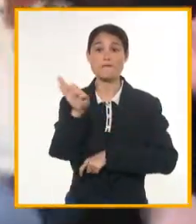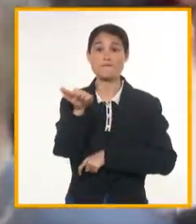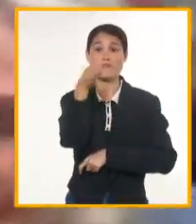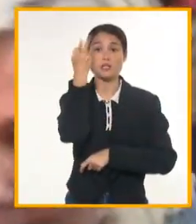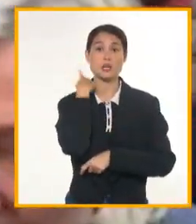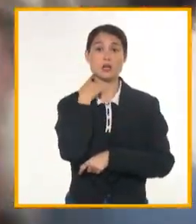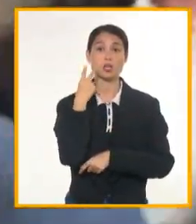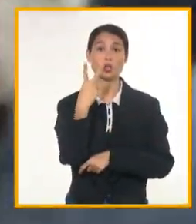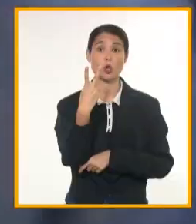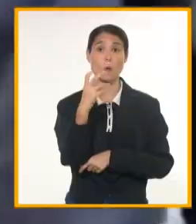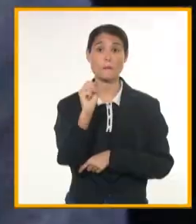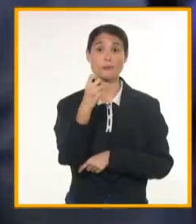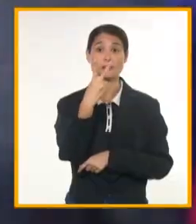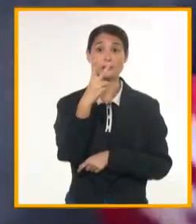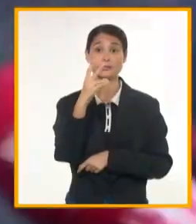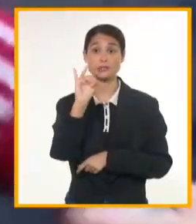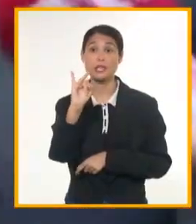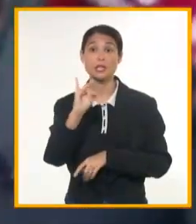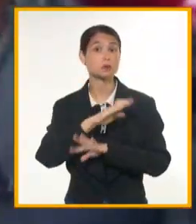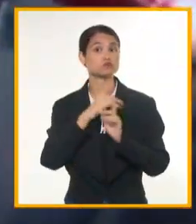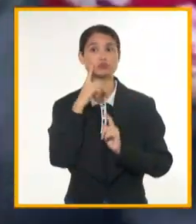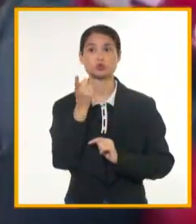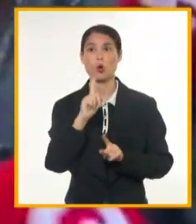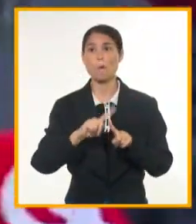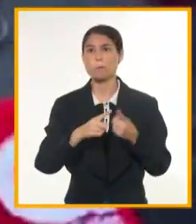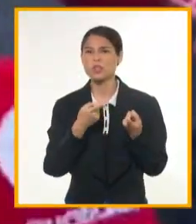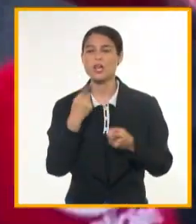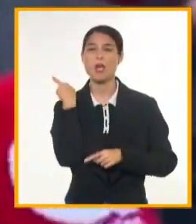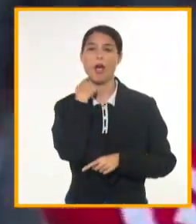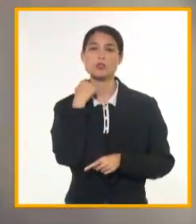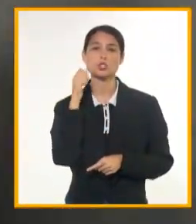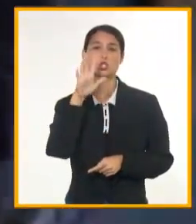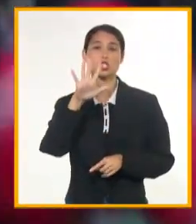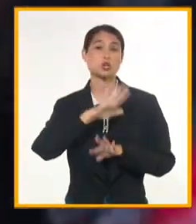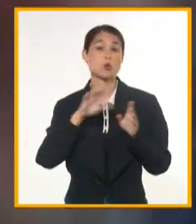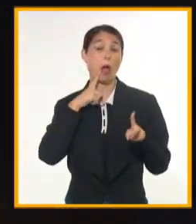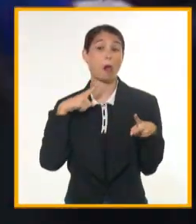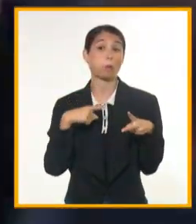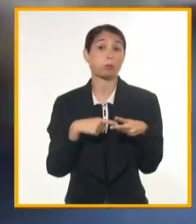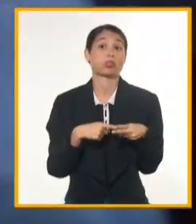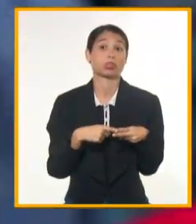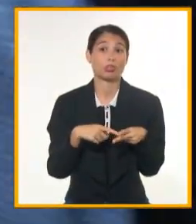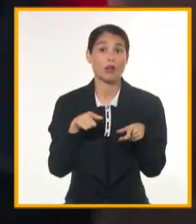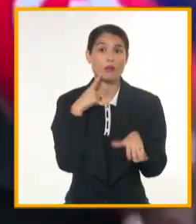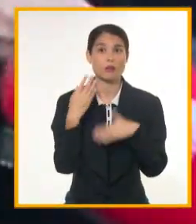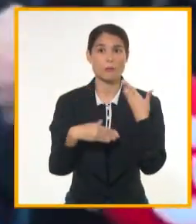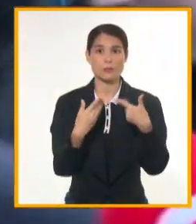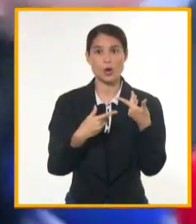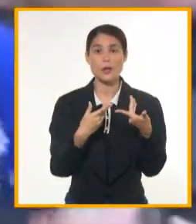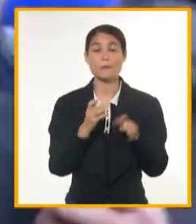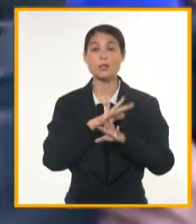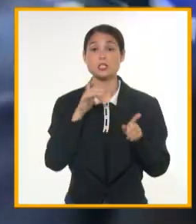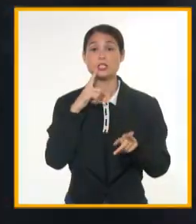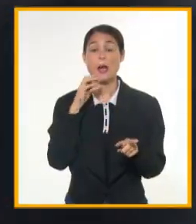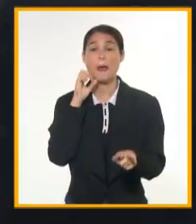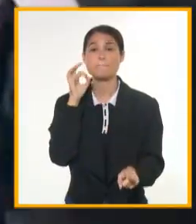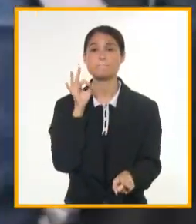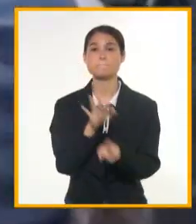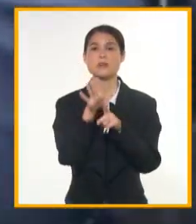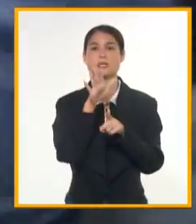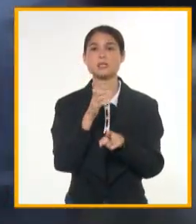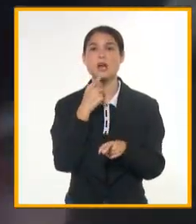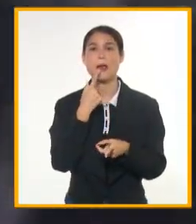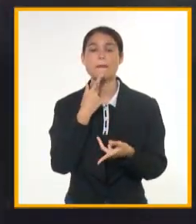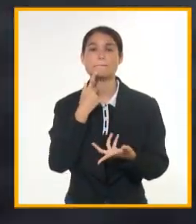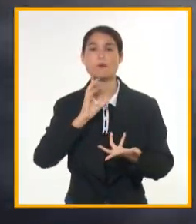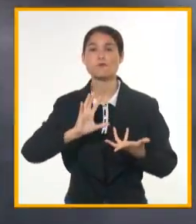La justicia le impuso 5 años de inhabilitación para el derecho de sufragio pasivo, que se aplicaría incluso en caso de